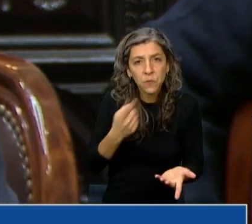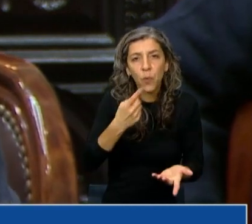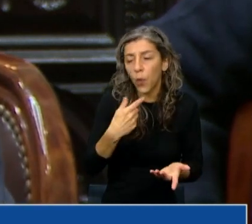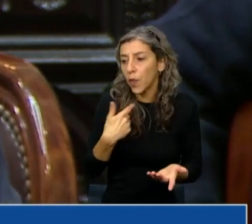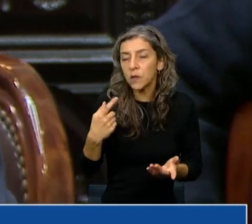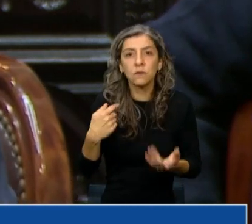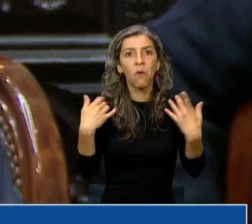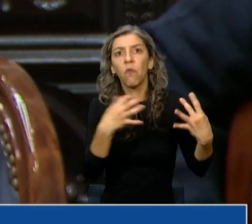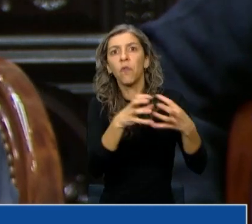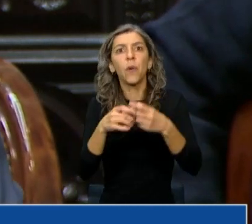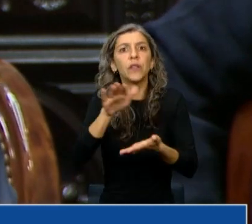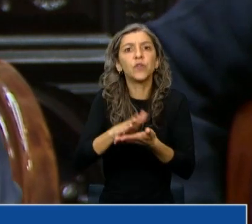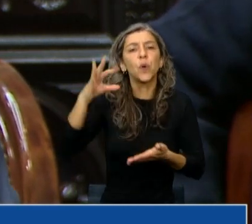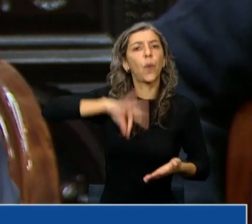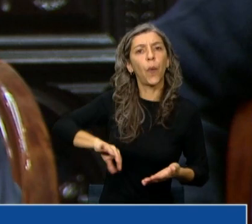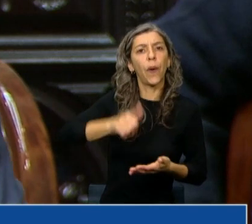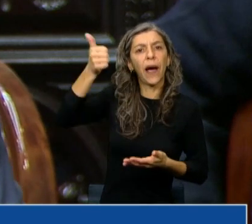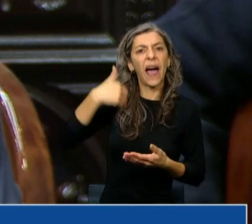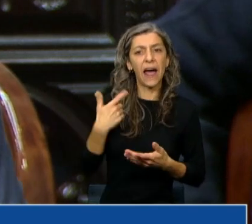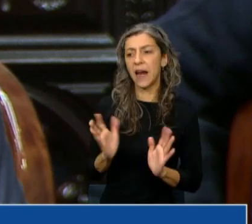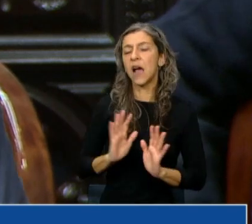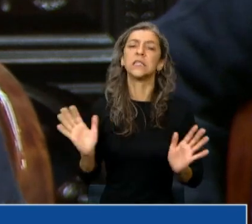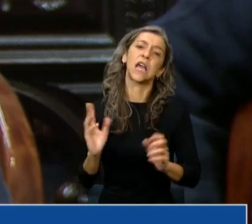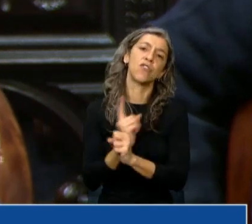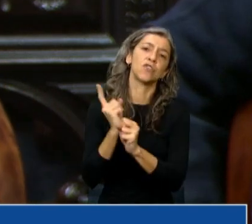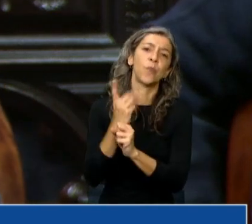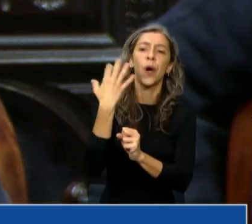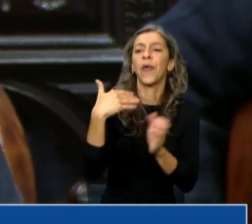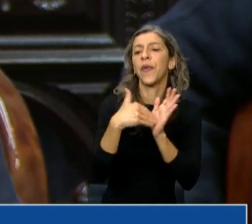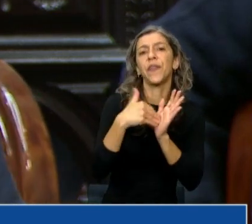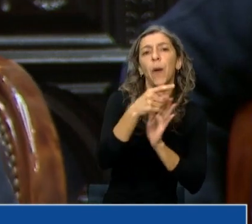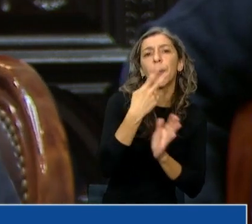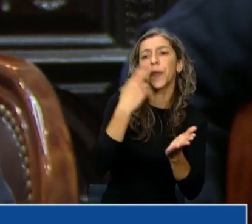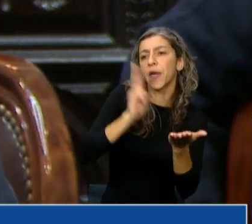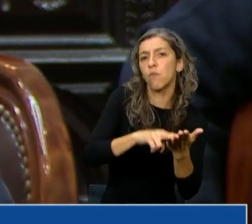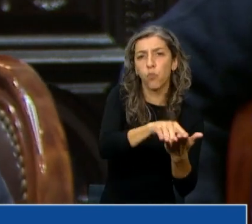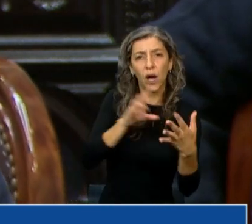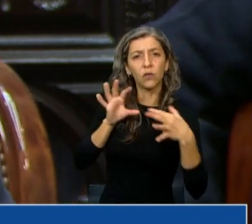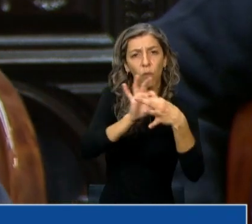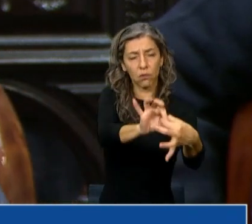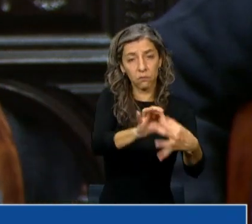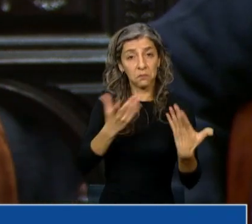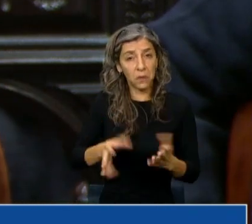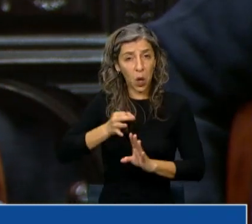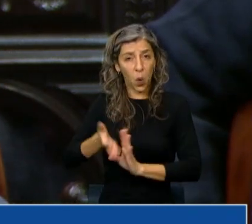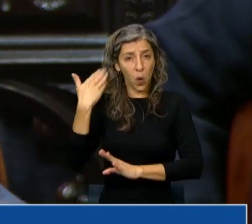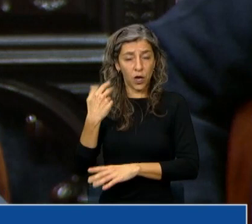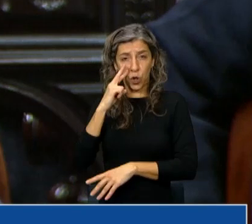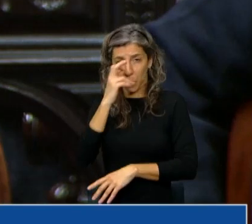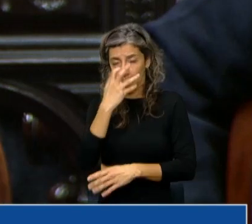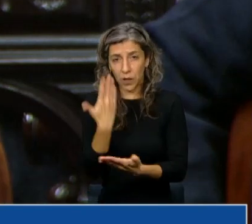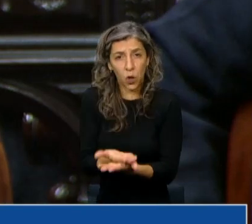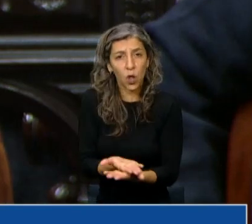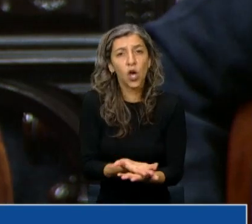no se puede discutir el impuesto a las ganancias disociado de una matriz tributaria, han presentado en el año 2022